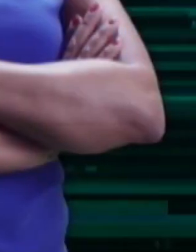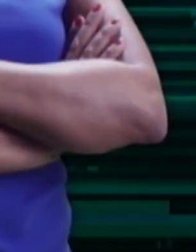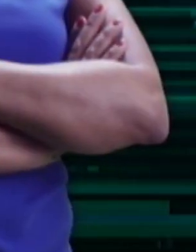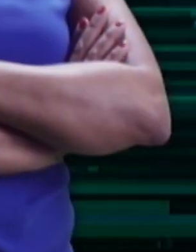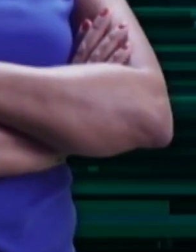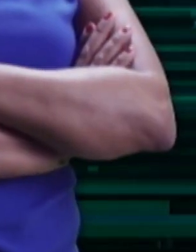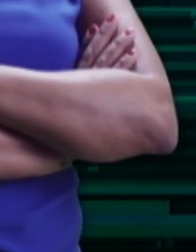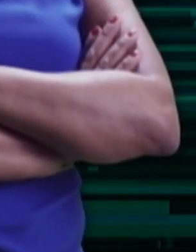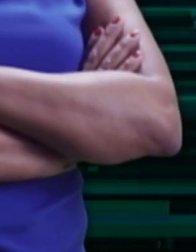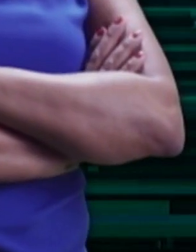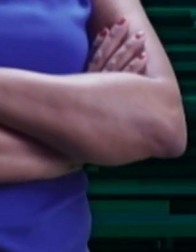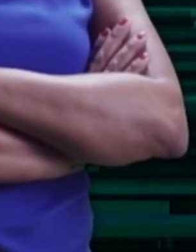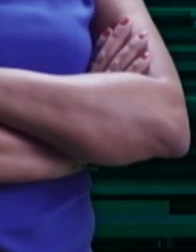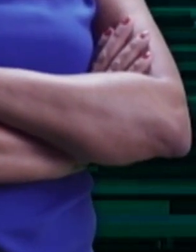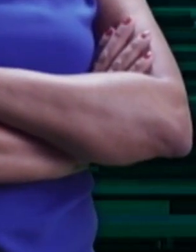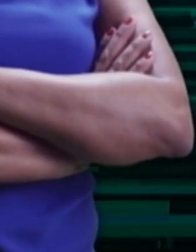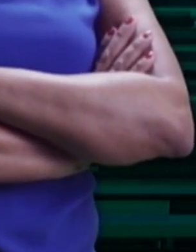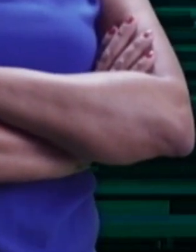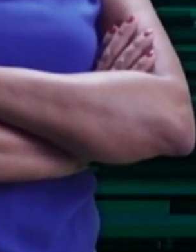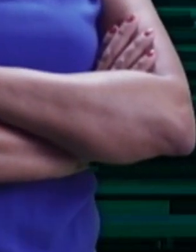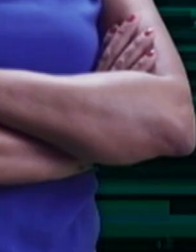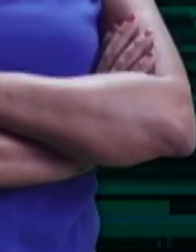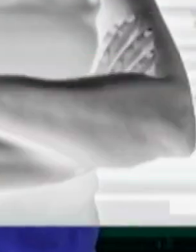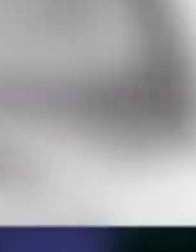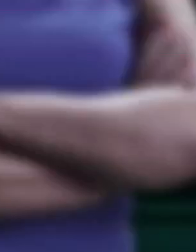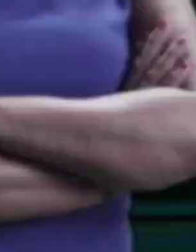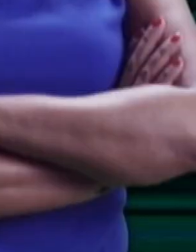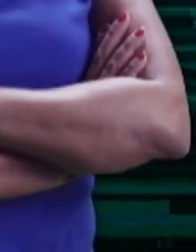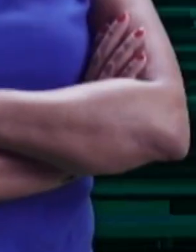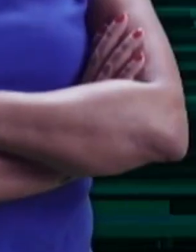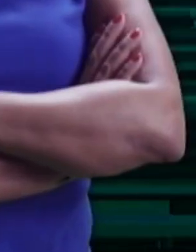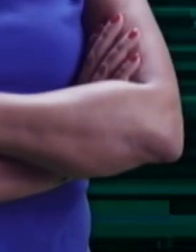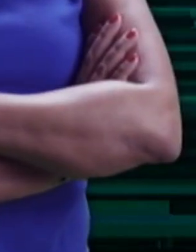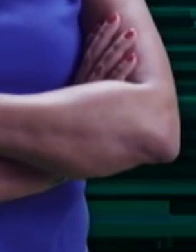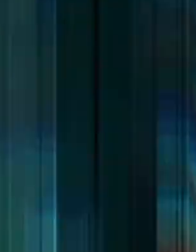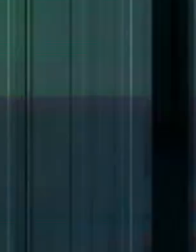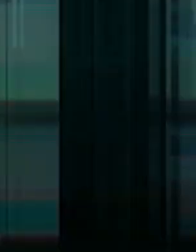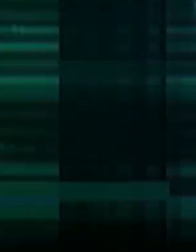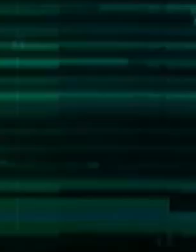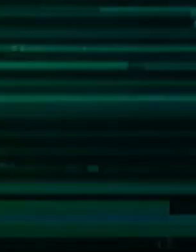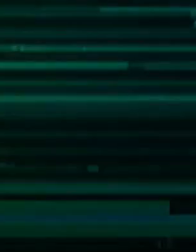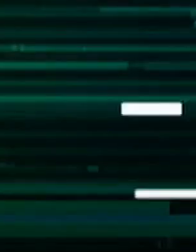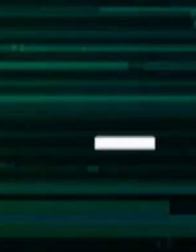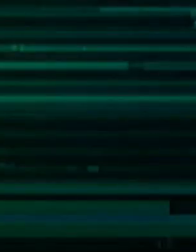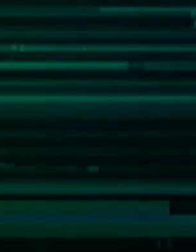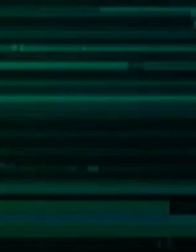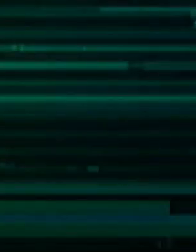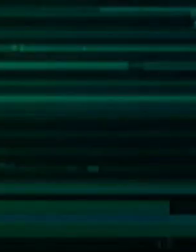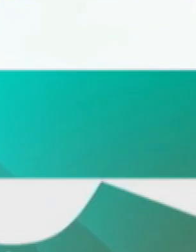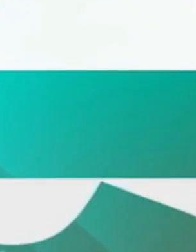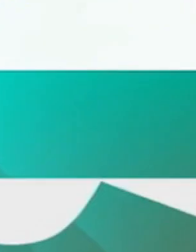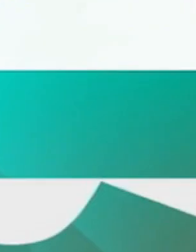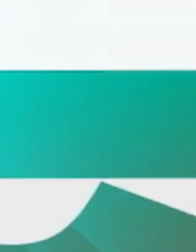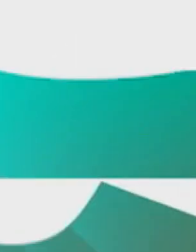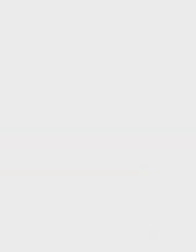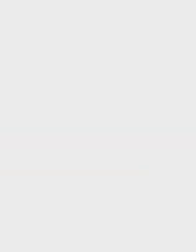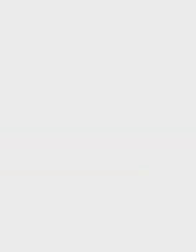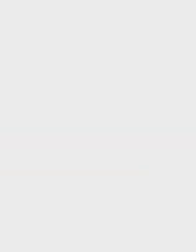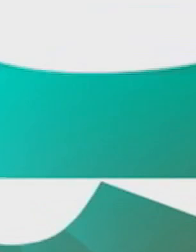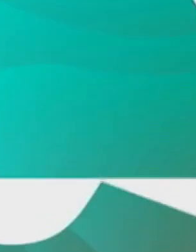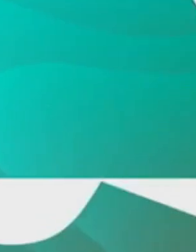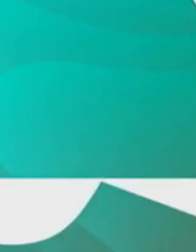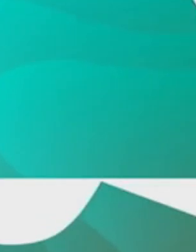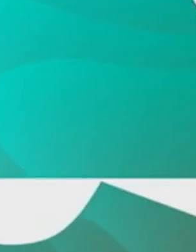Quiero estudiar un posgrado y con CONAPE puedo lograrlo. CONAPE, préstamos para estudio.